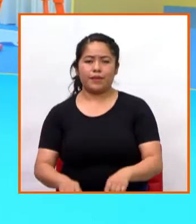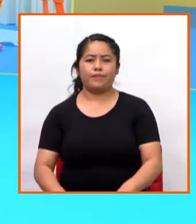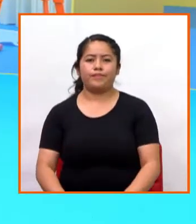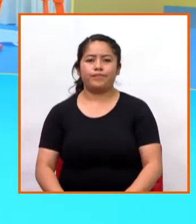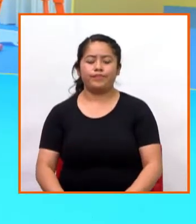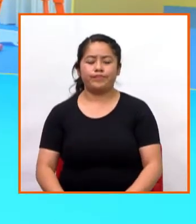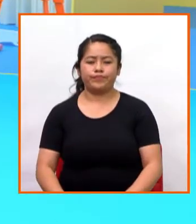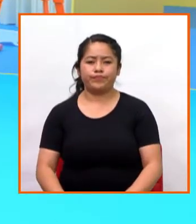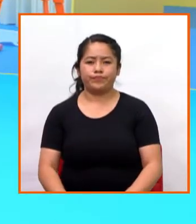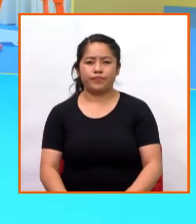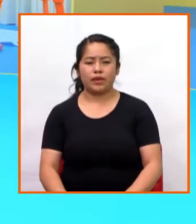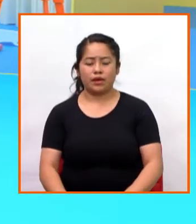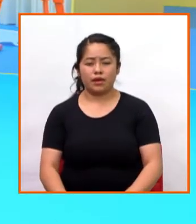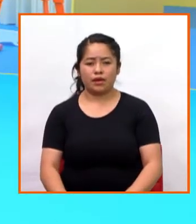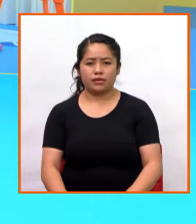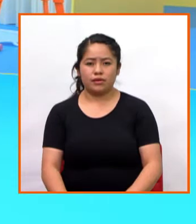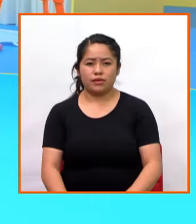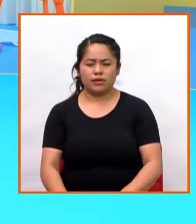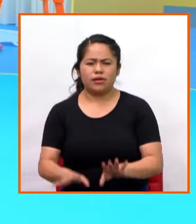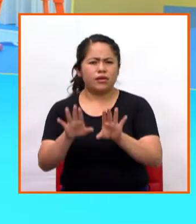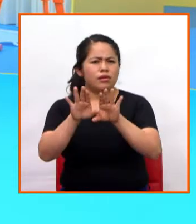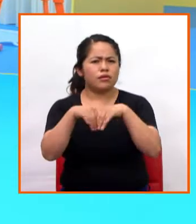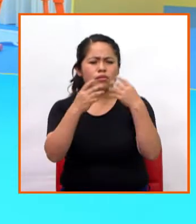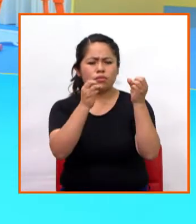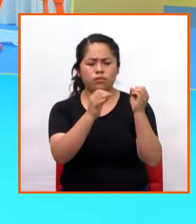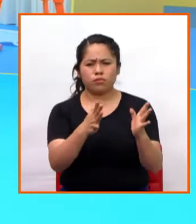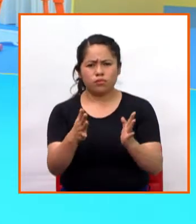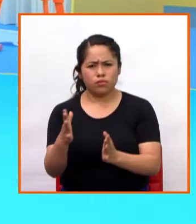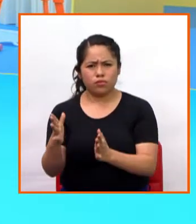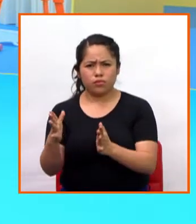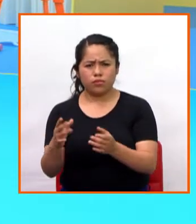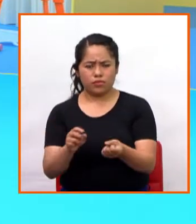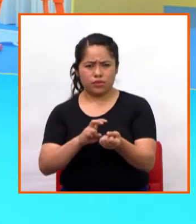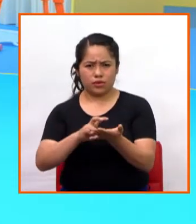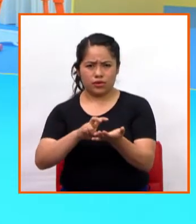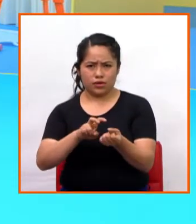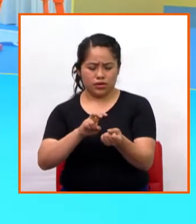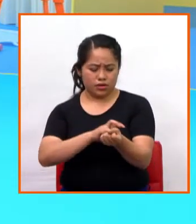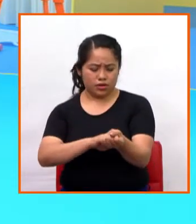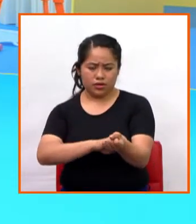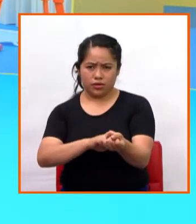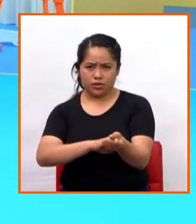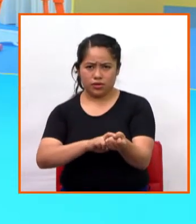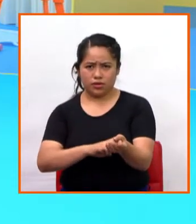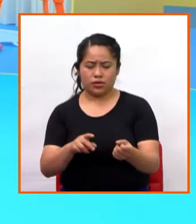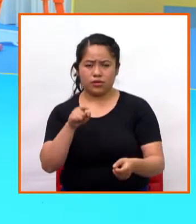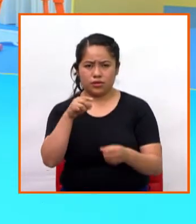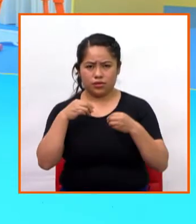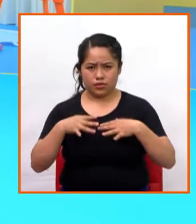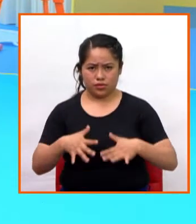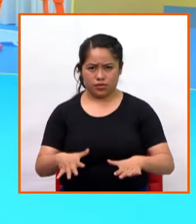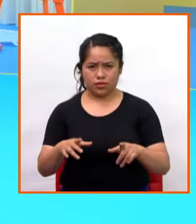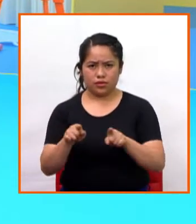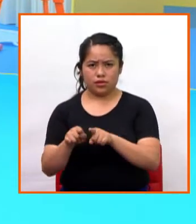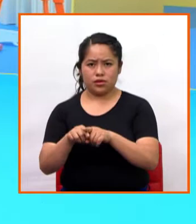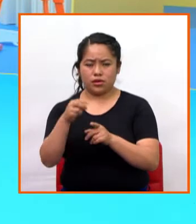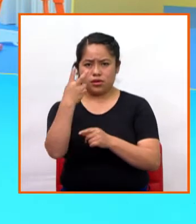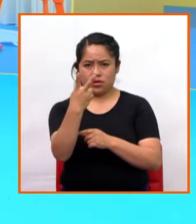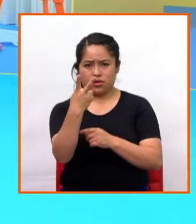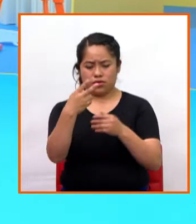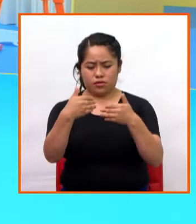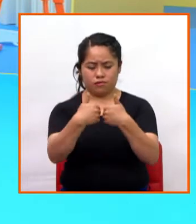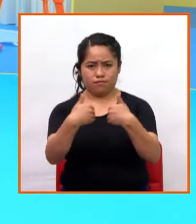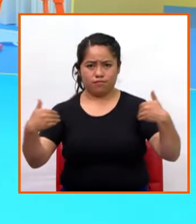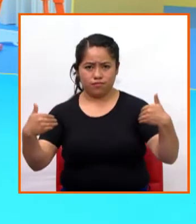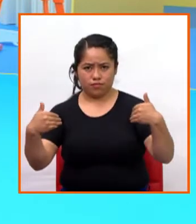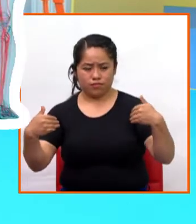medio. Entonces, ¿cómo está organizado el sistema nervioso? El sistema nervioso está dividido en 2. Por un lado tenemos el